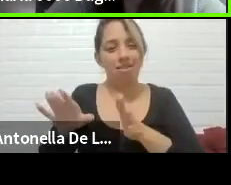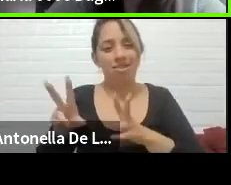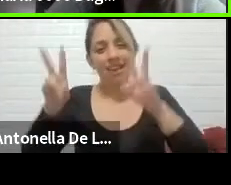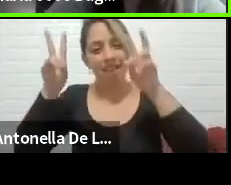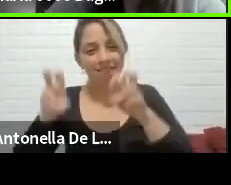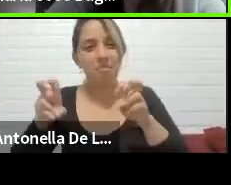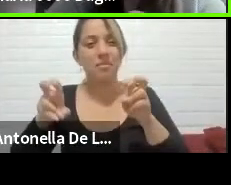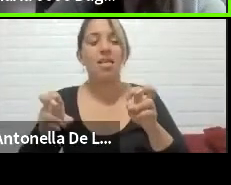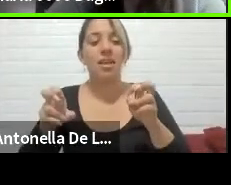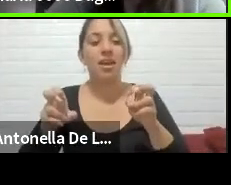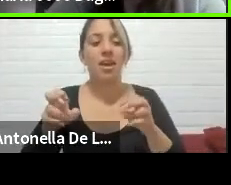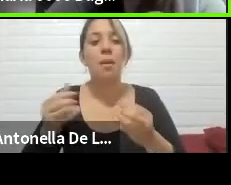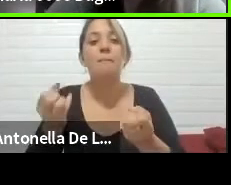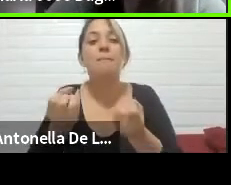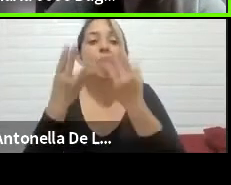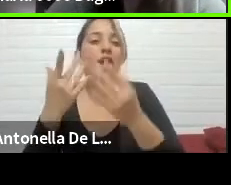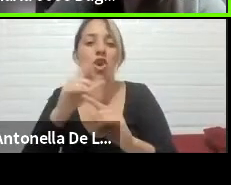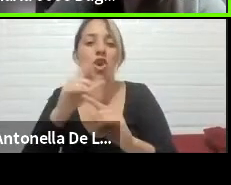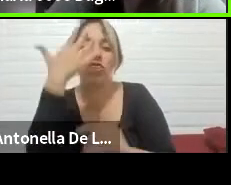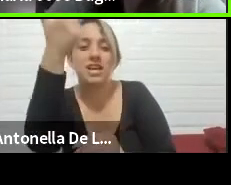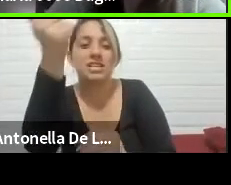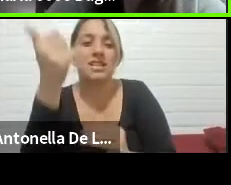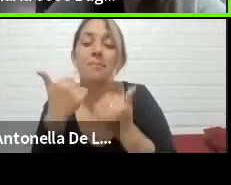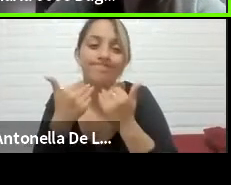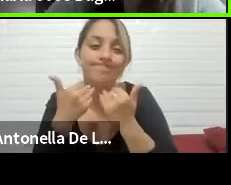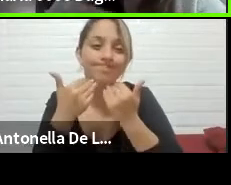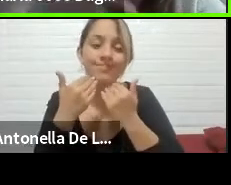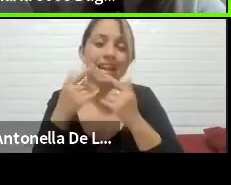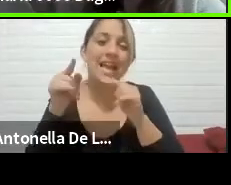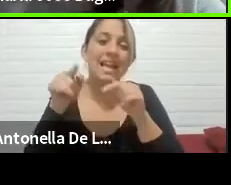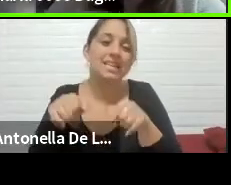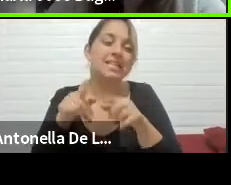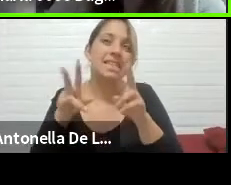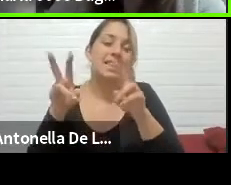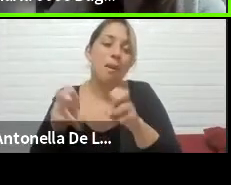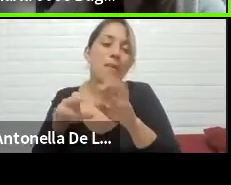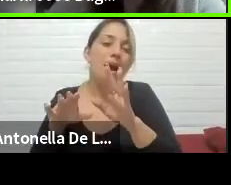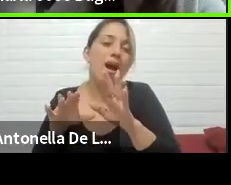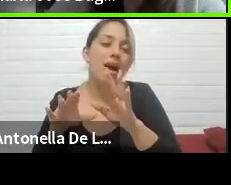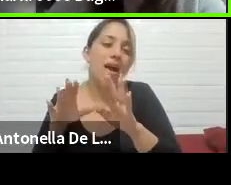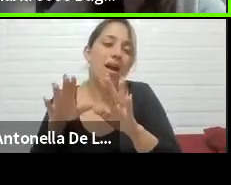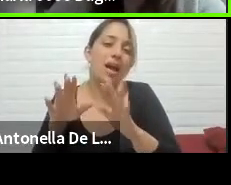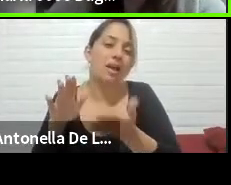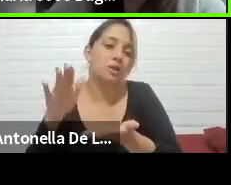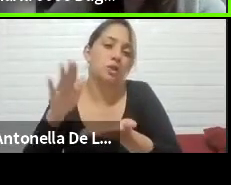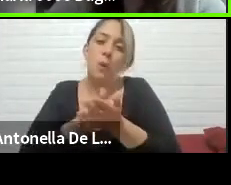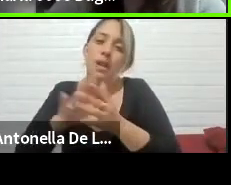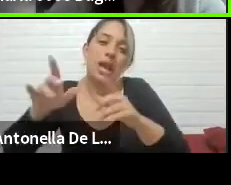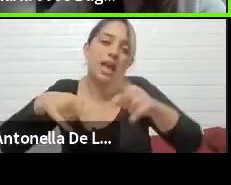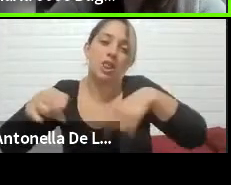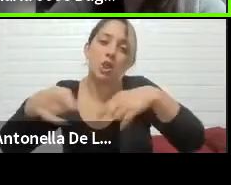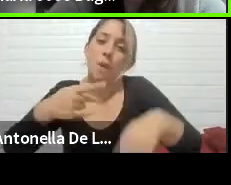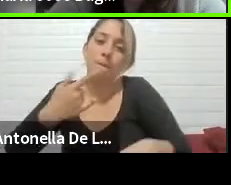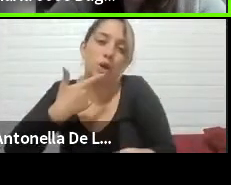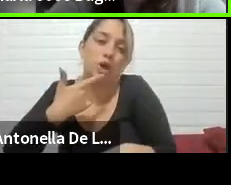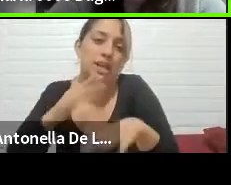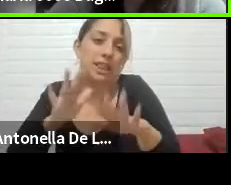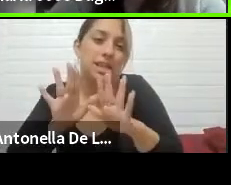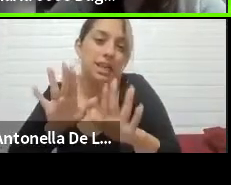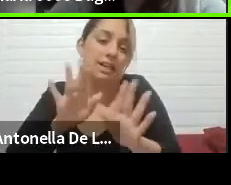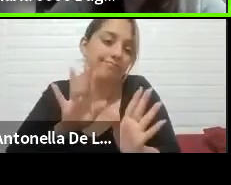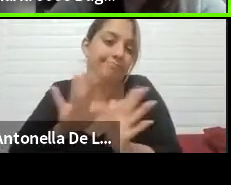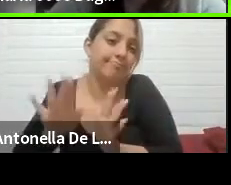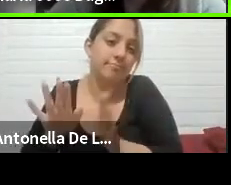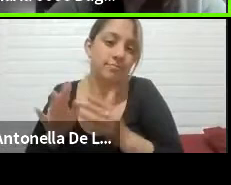realidad no podemos responder algo que tiene que ver más que nada con la gestión de la política. Agradecemos igual